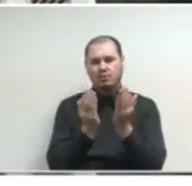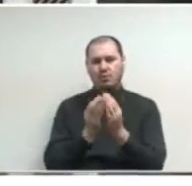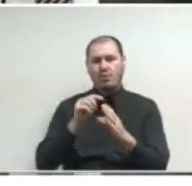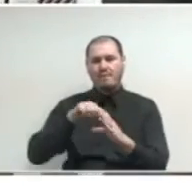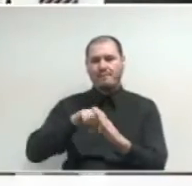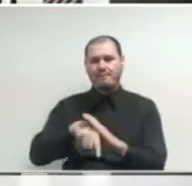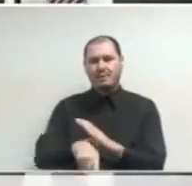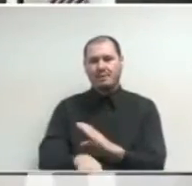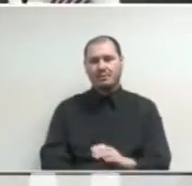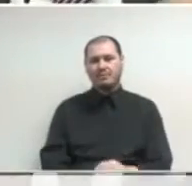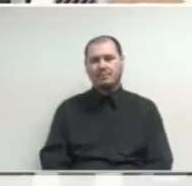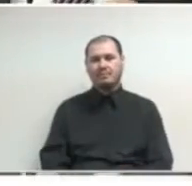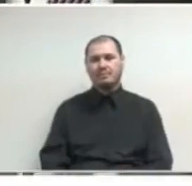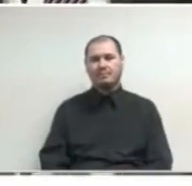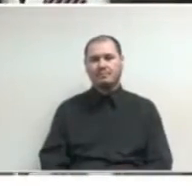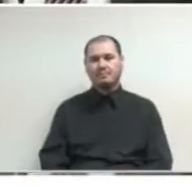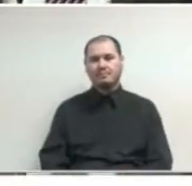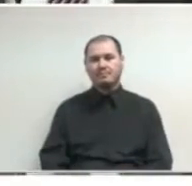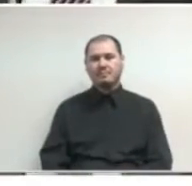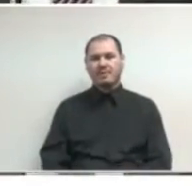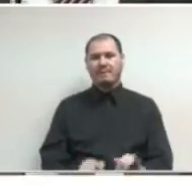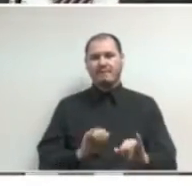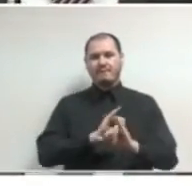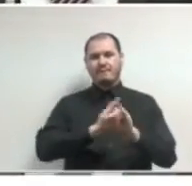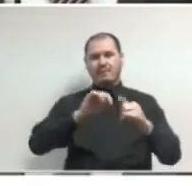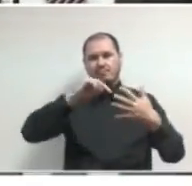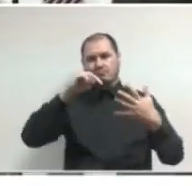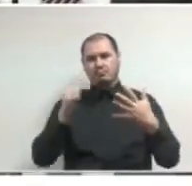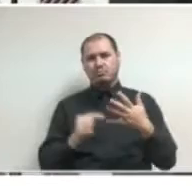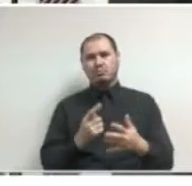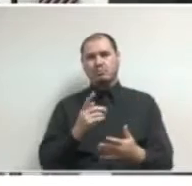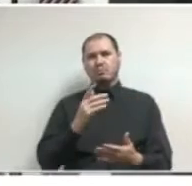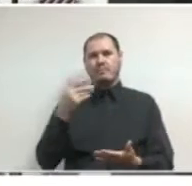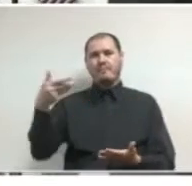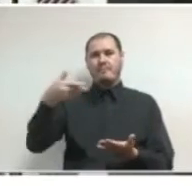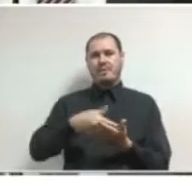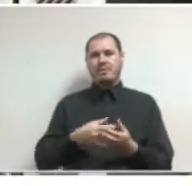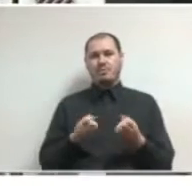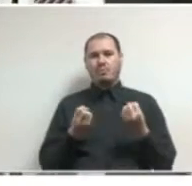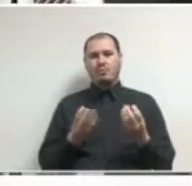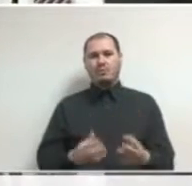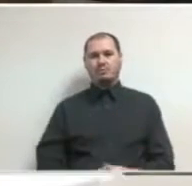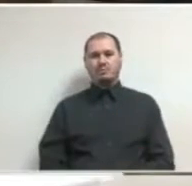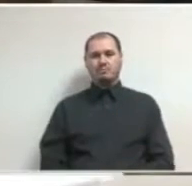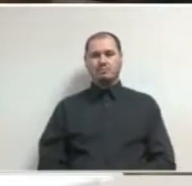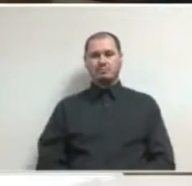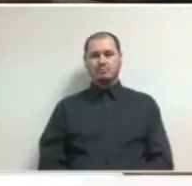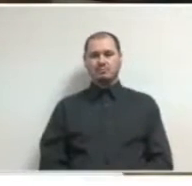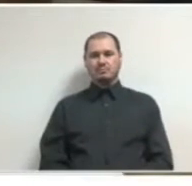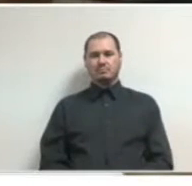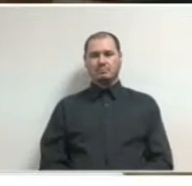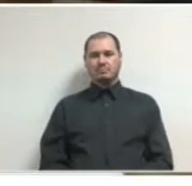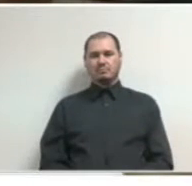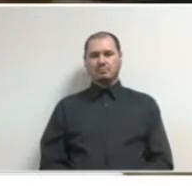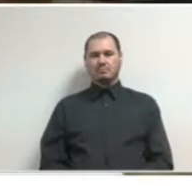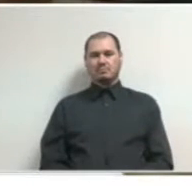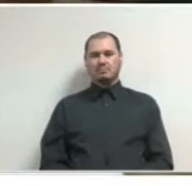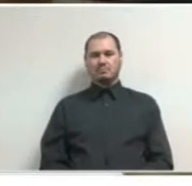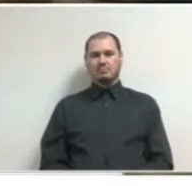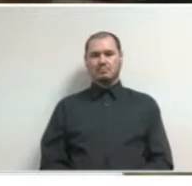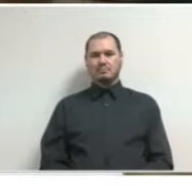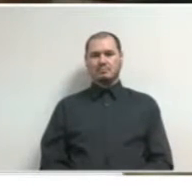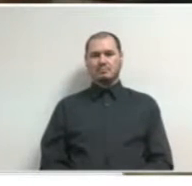ministro Garay. O Chapoa, o Yebreva. Ya moneda y ponemos con Valle o doctor